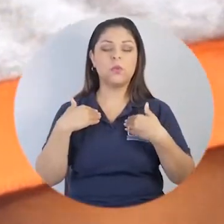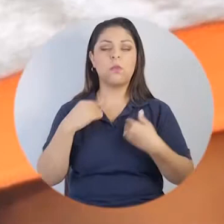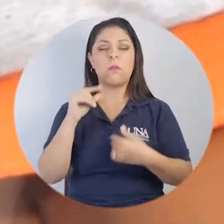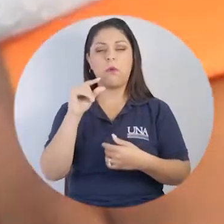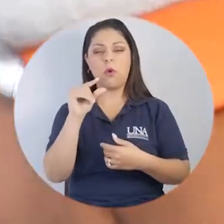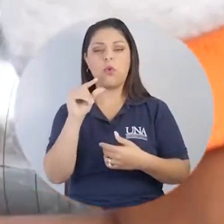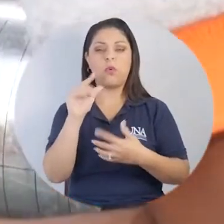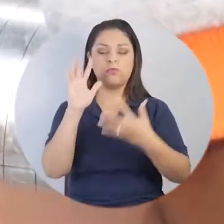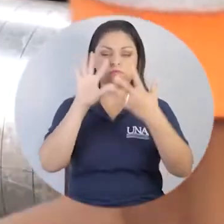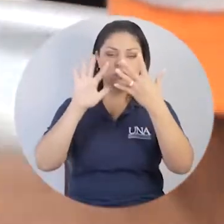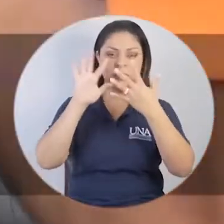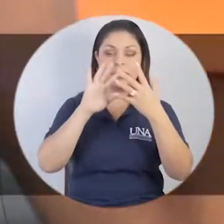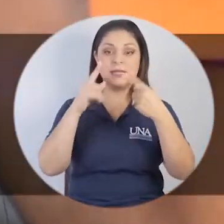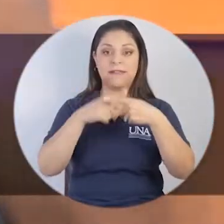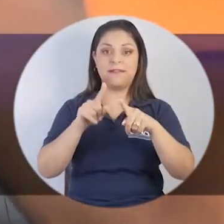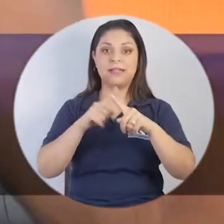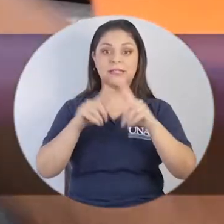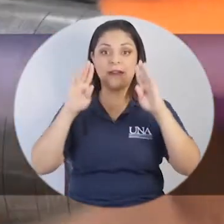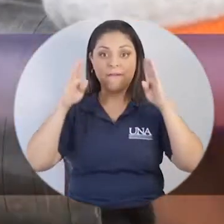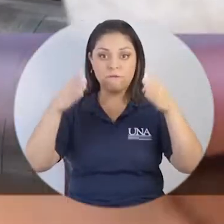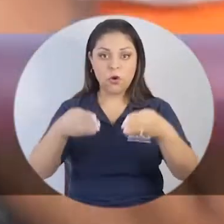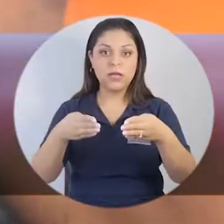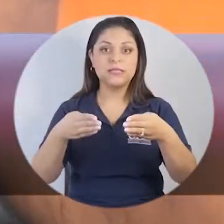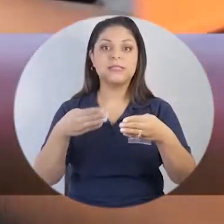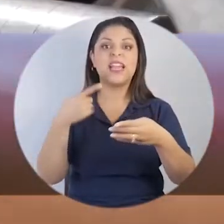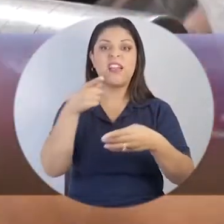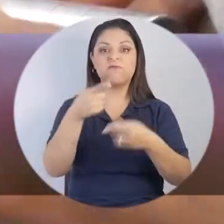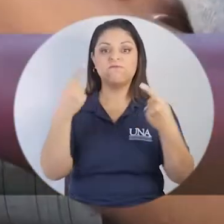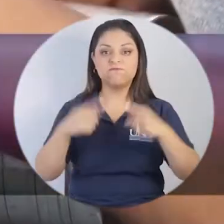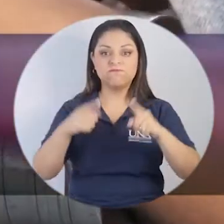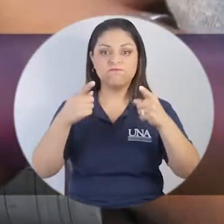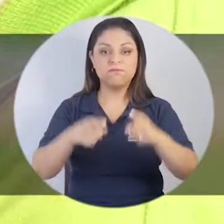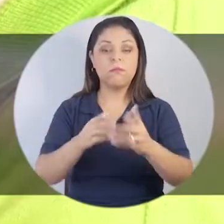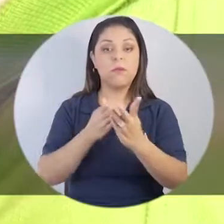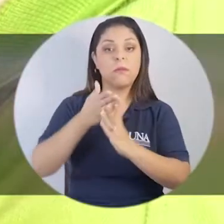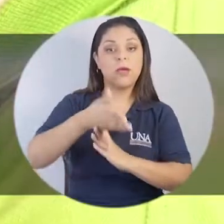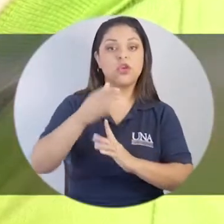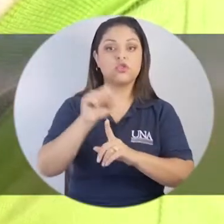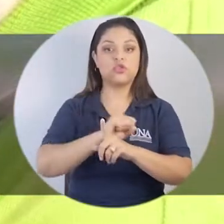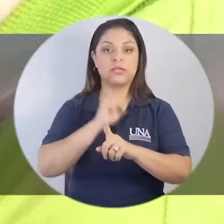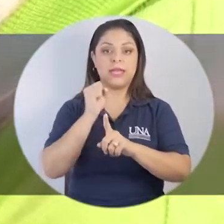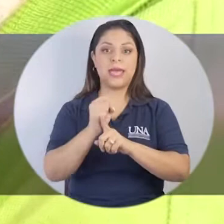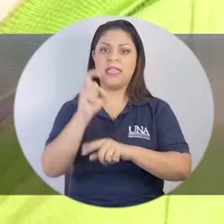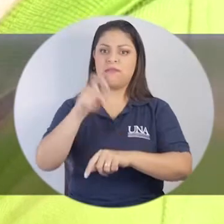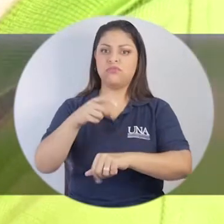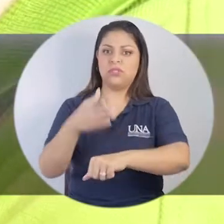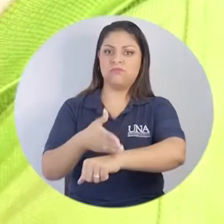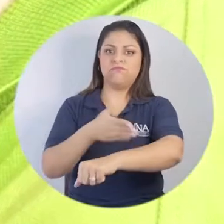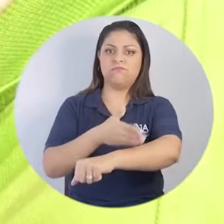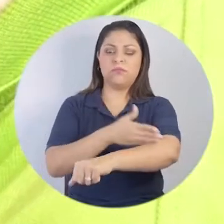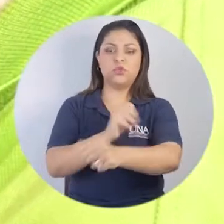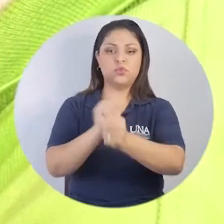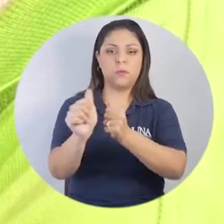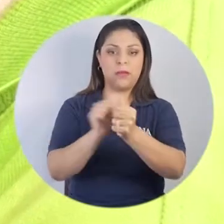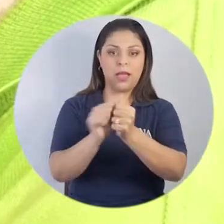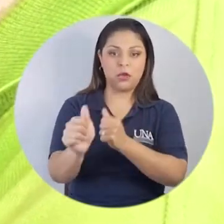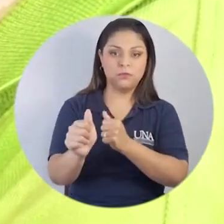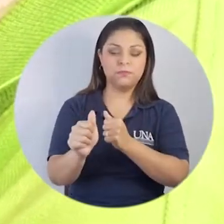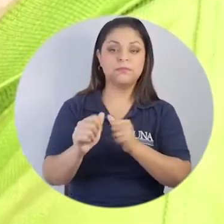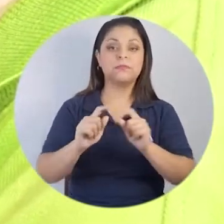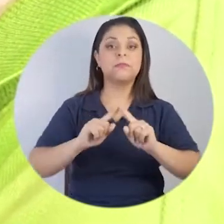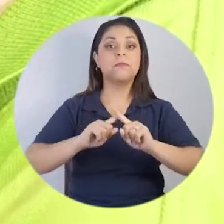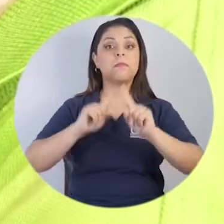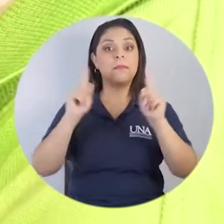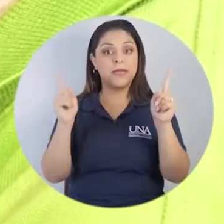poco permeada por esos diferentes enfoques que se han venido dando a través de la sociedad y que hemos tenido que ir superando, ¿verdad? Pero lógicamente, si